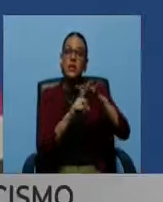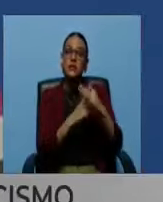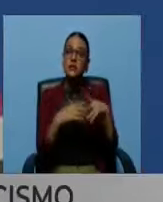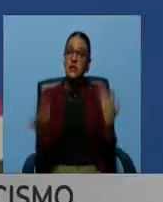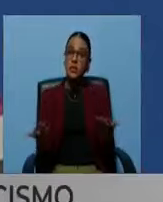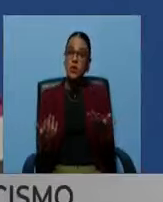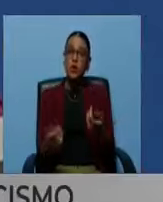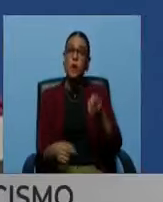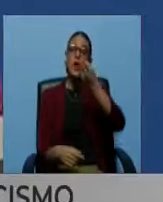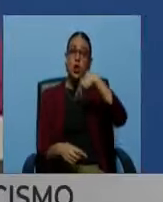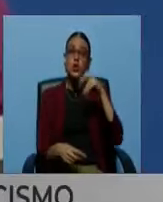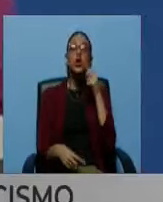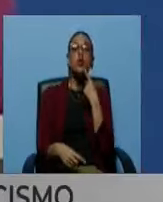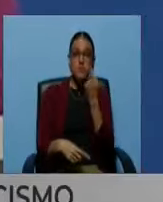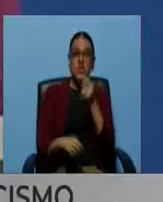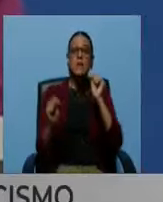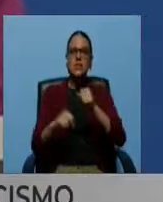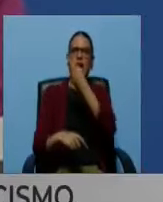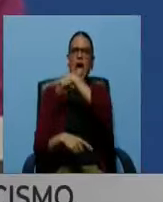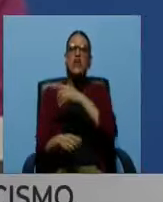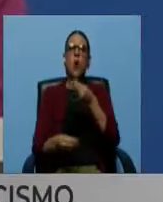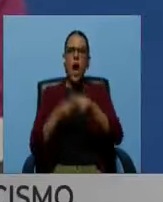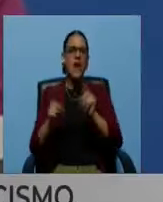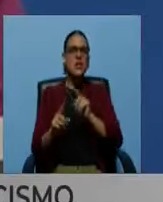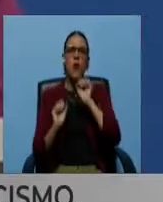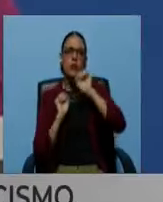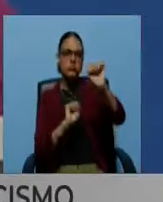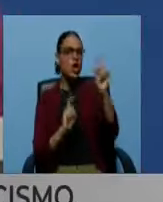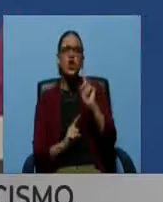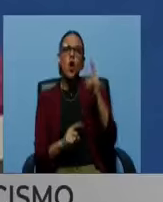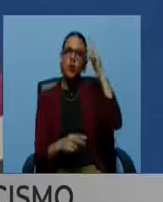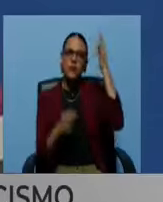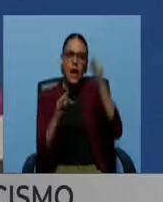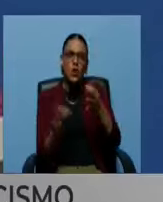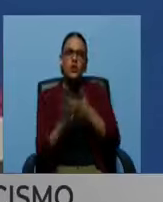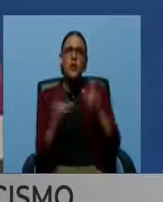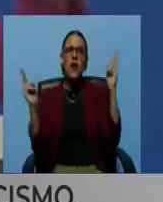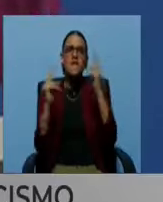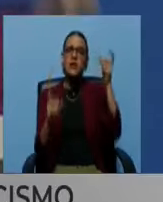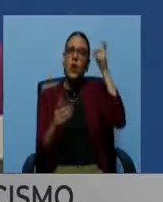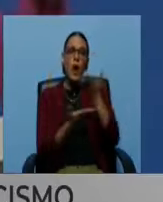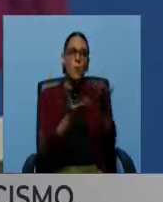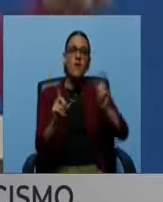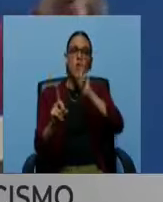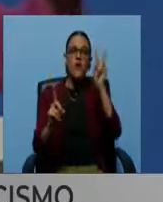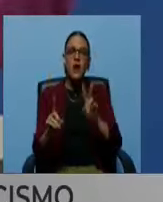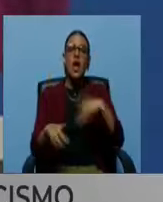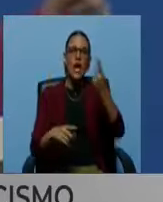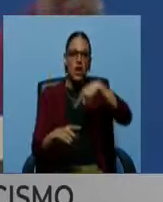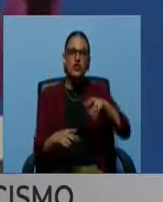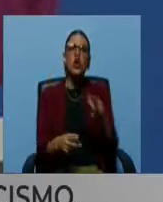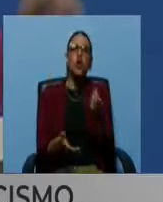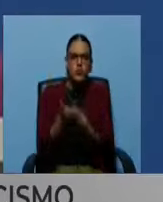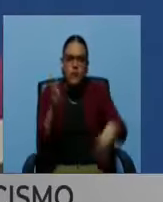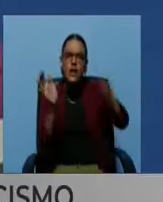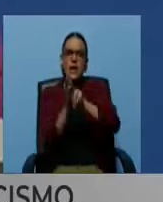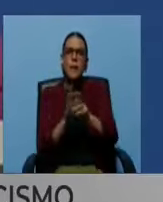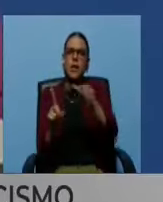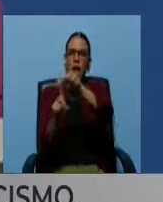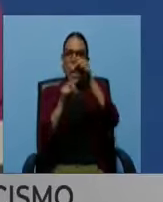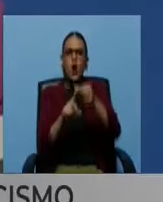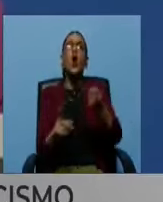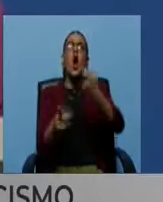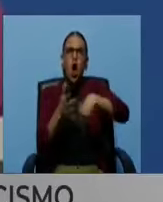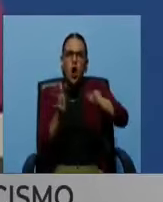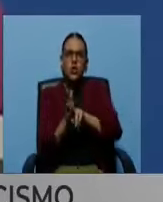Dijimos que ellos se iban a resistir a reconocer la victoria del pueblo venezolano que ratificó y ratificaría, como lo dijimos en